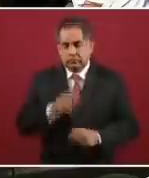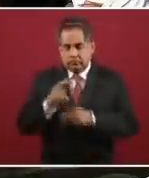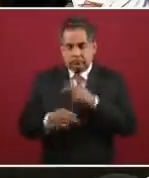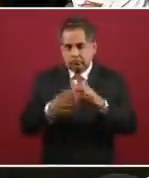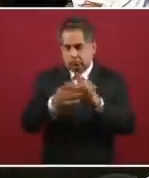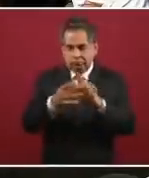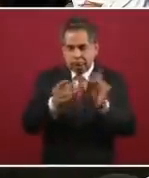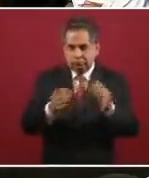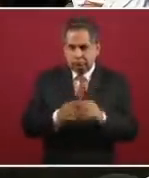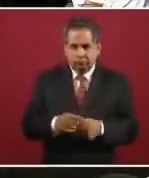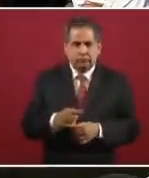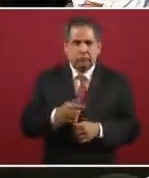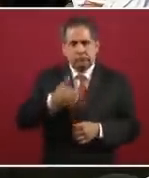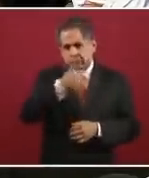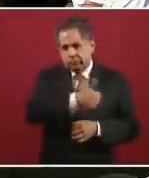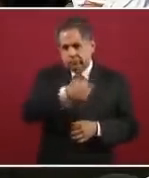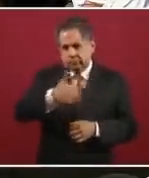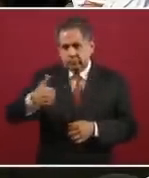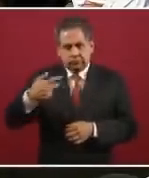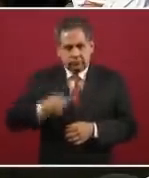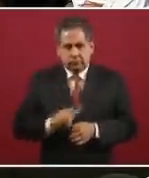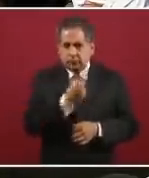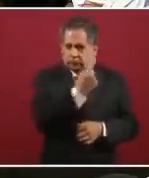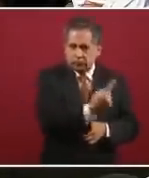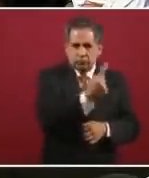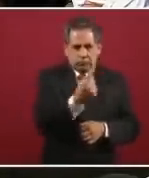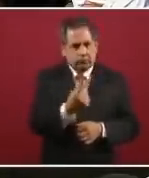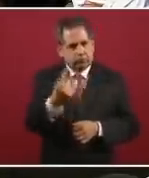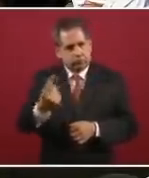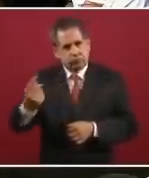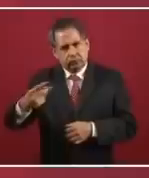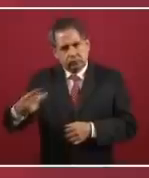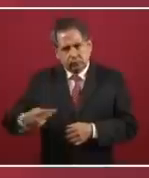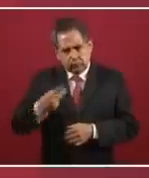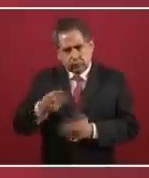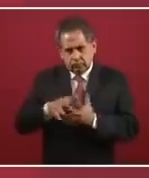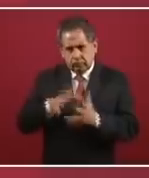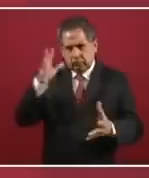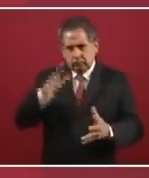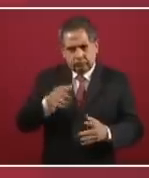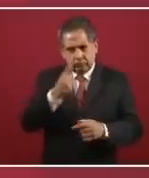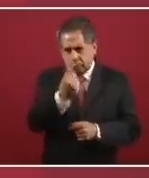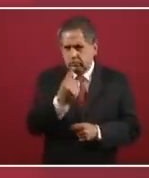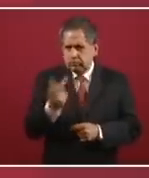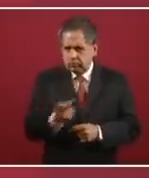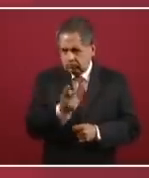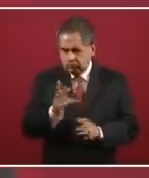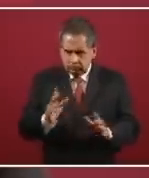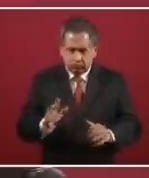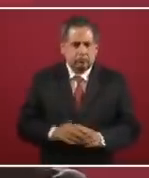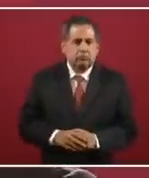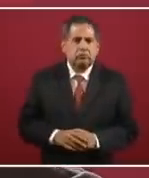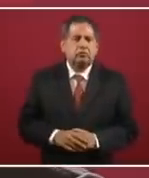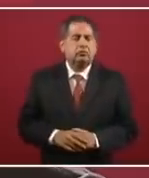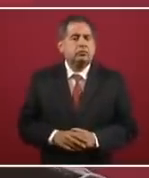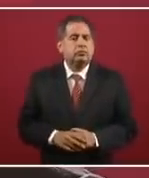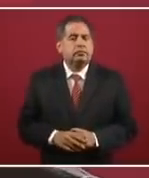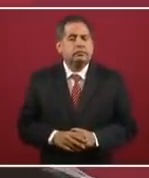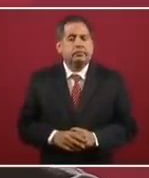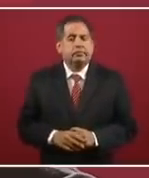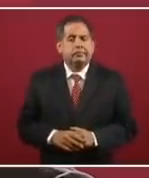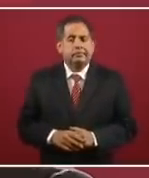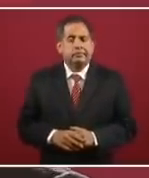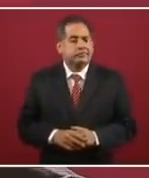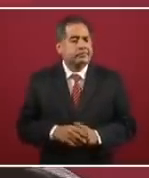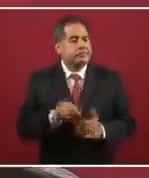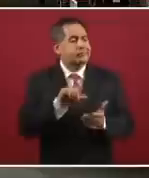agradecer muchísimo una pregunta por cada uno para que podamos atender a la mayoría. De los